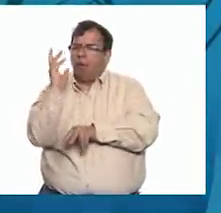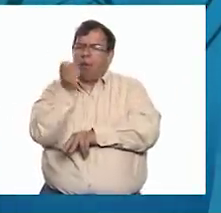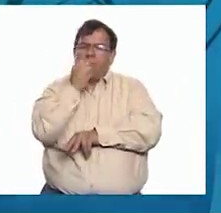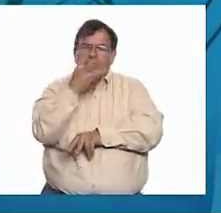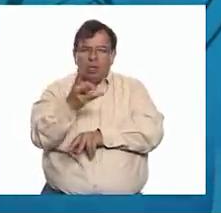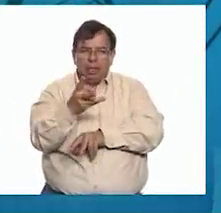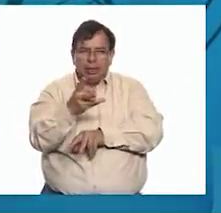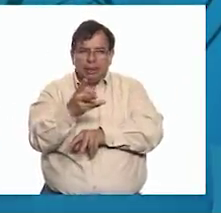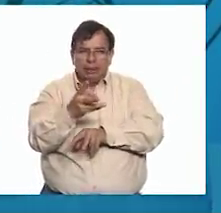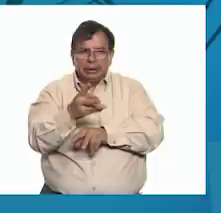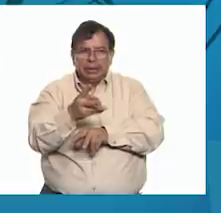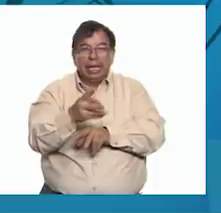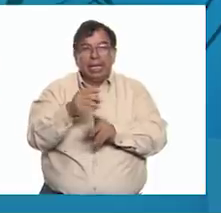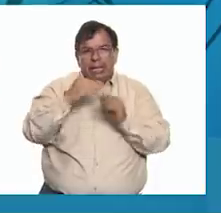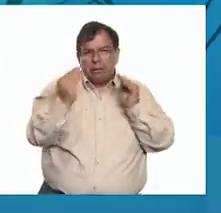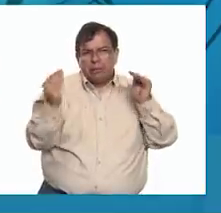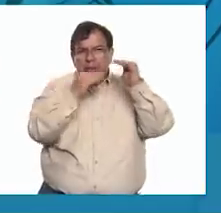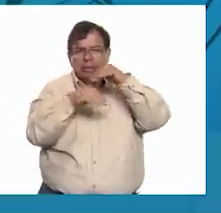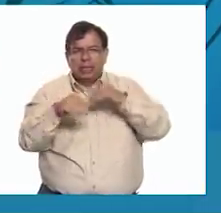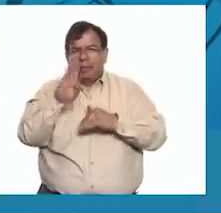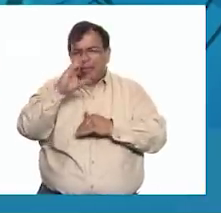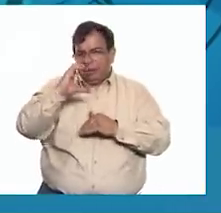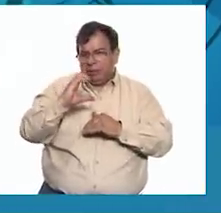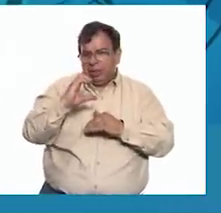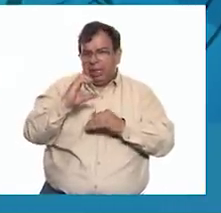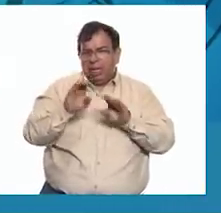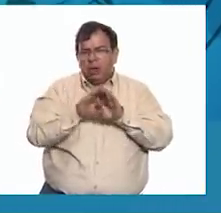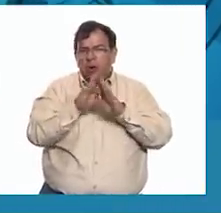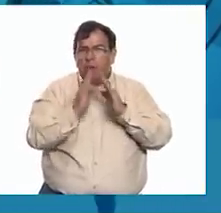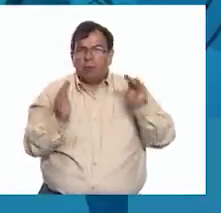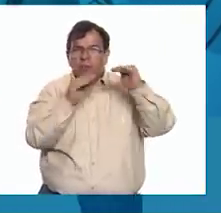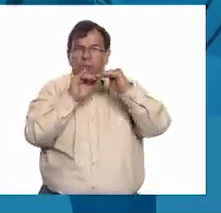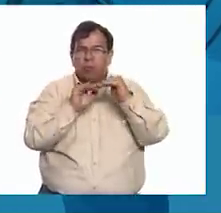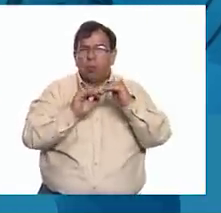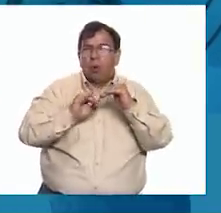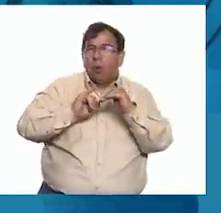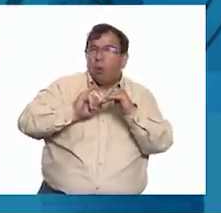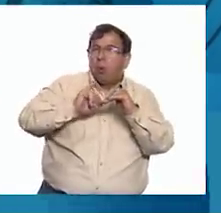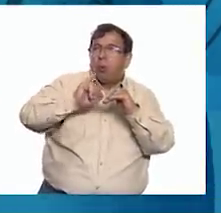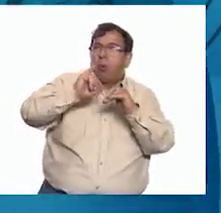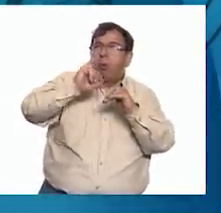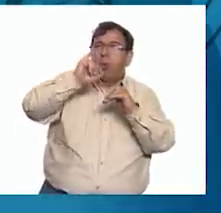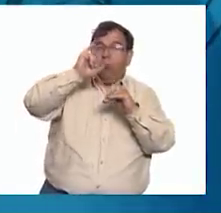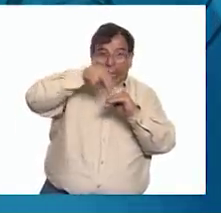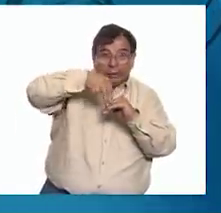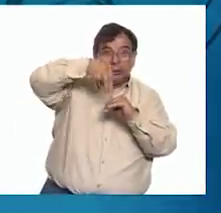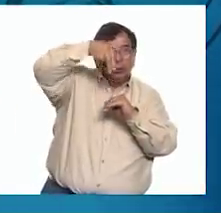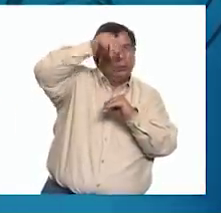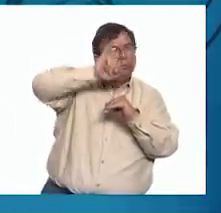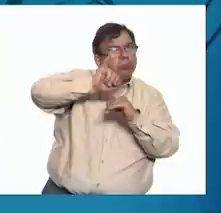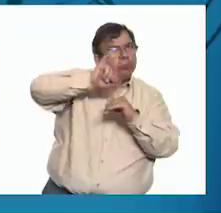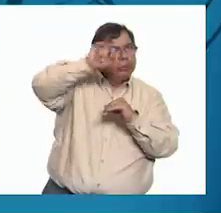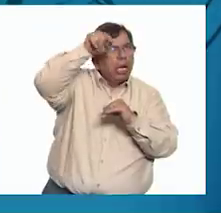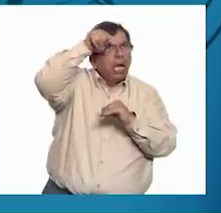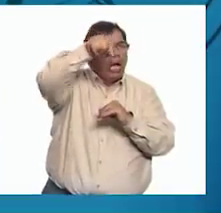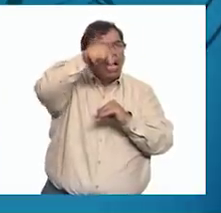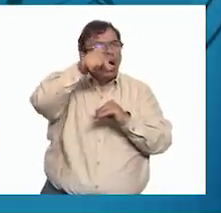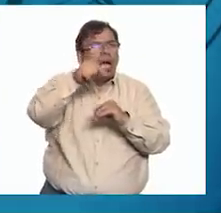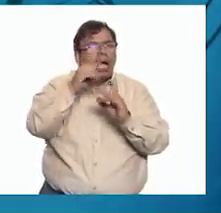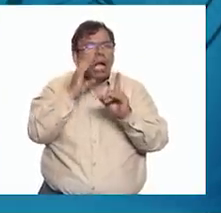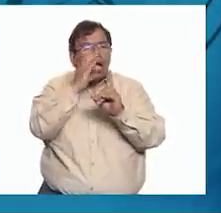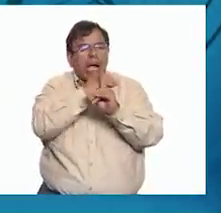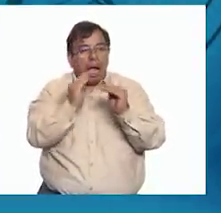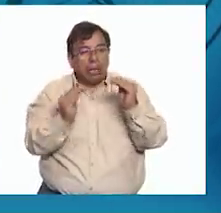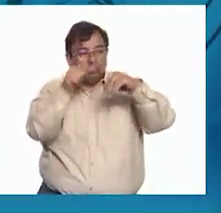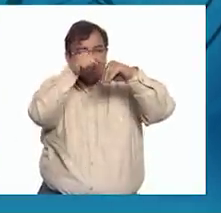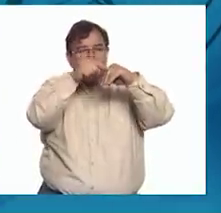Sierra de Baja California. Tiene sus mayores altitudes hacia el norte y es donde podemos encontrar clima templado en las